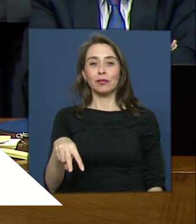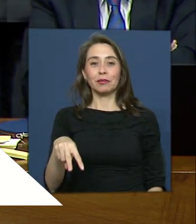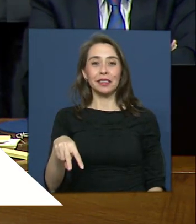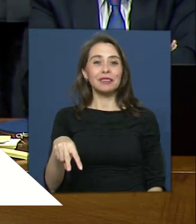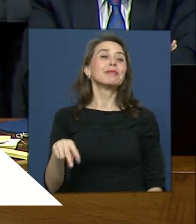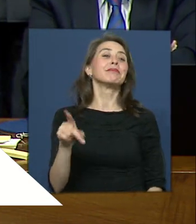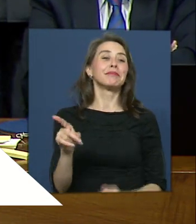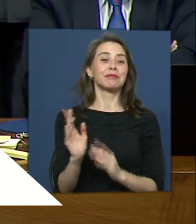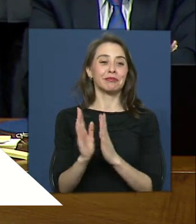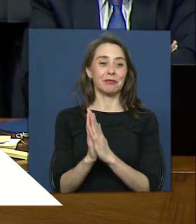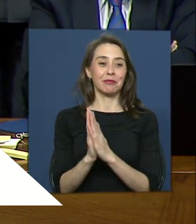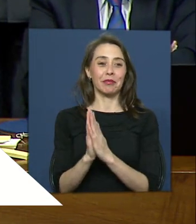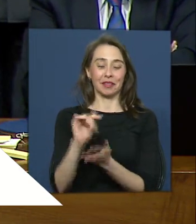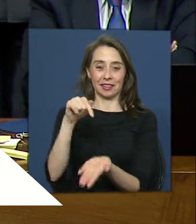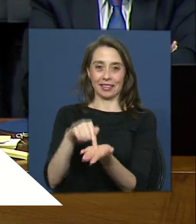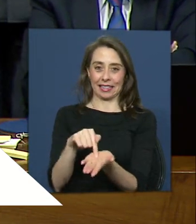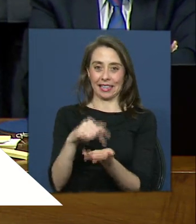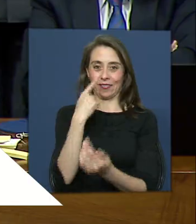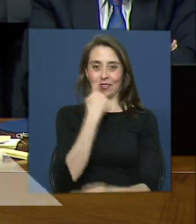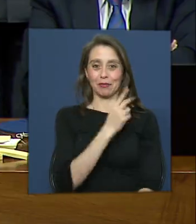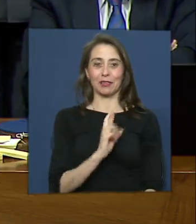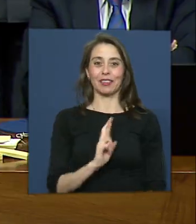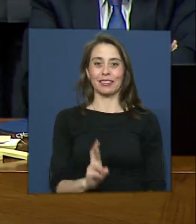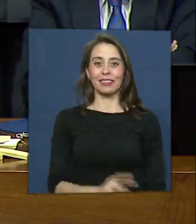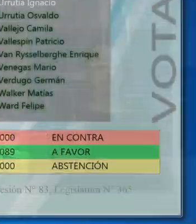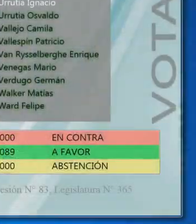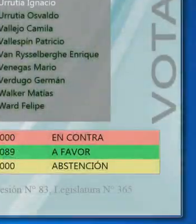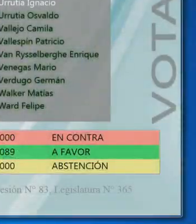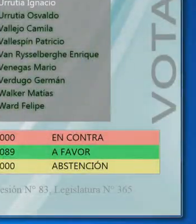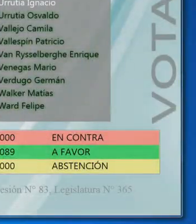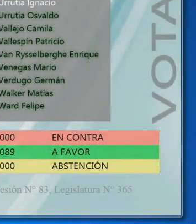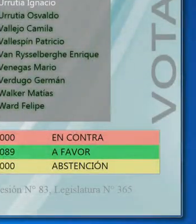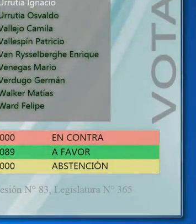por favor. Resultado de la votación.